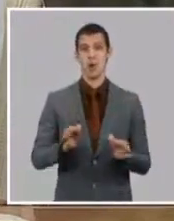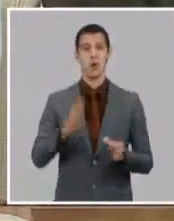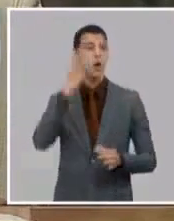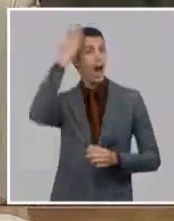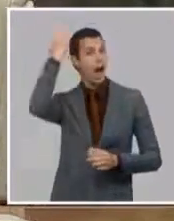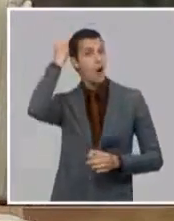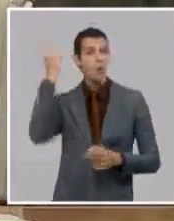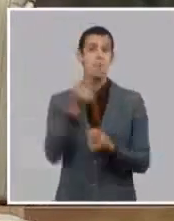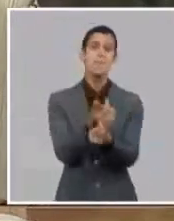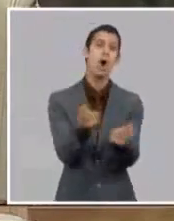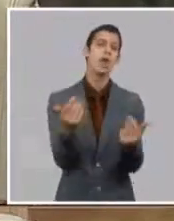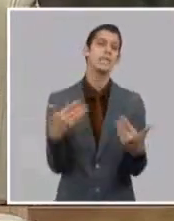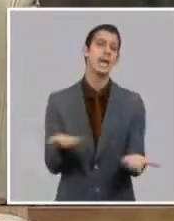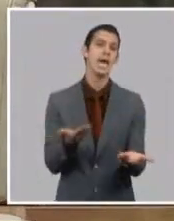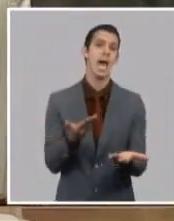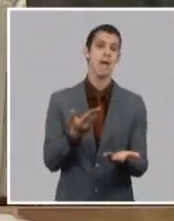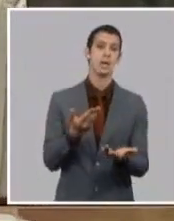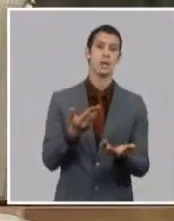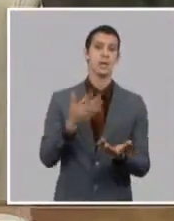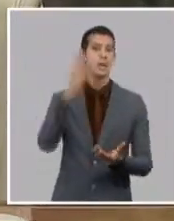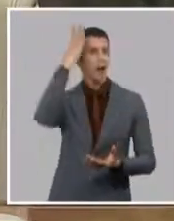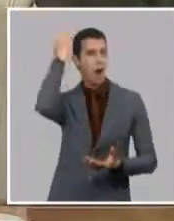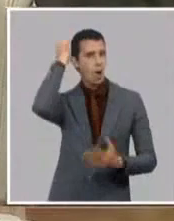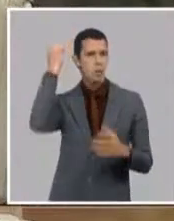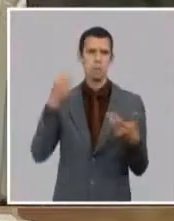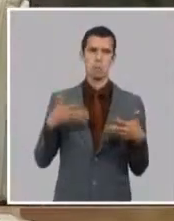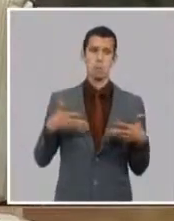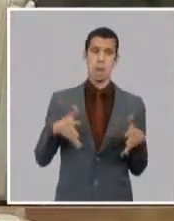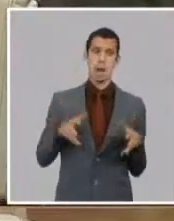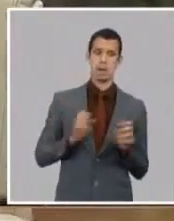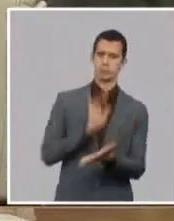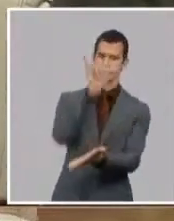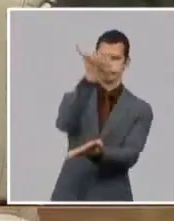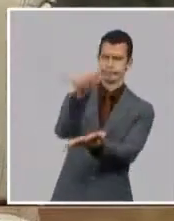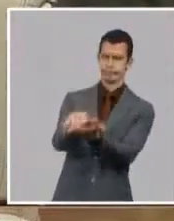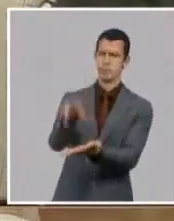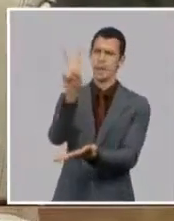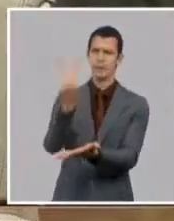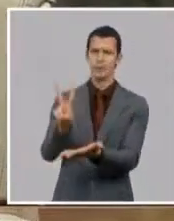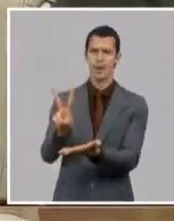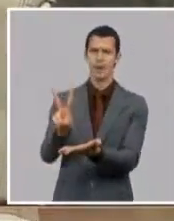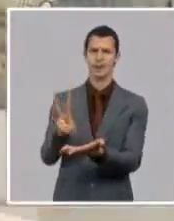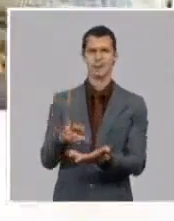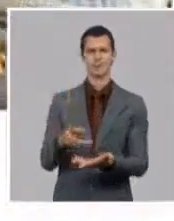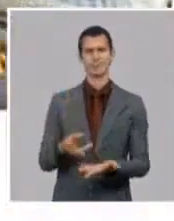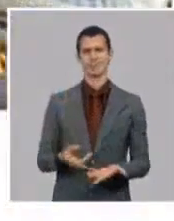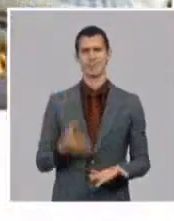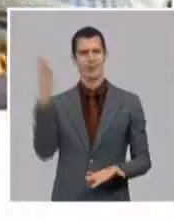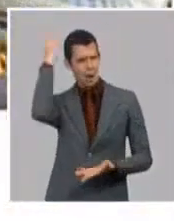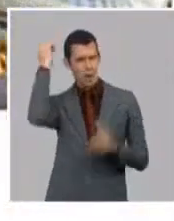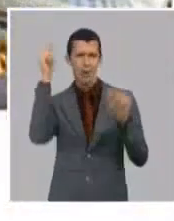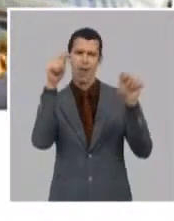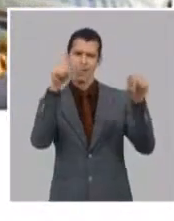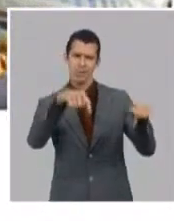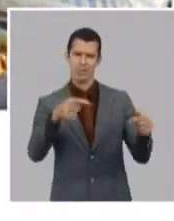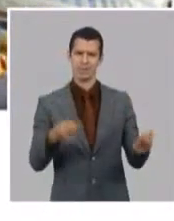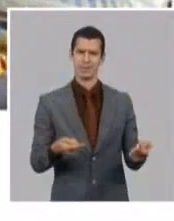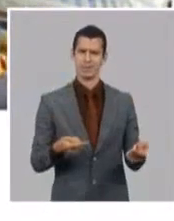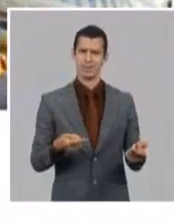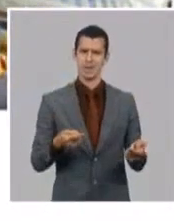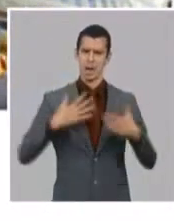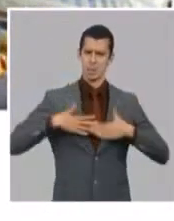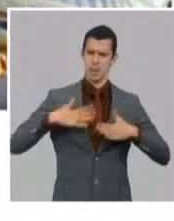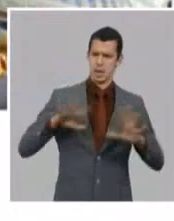puestas y con el pie en el estribo, como lo ratificó en el octavo congreso del partido. Dijeron que desertó